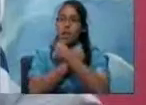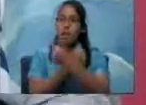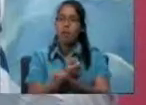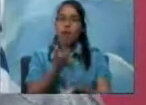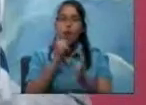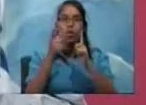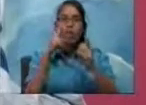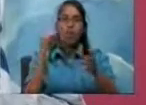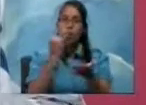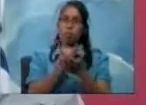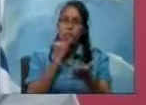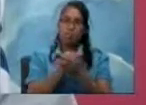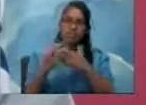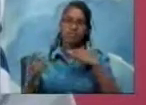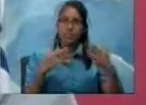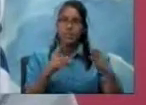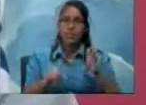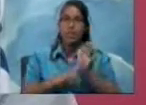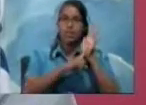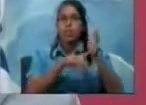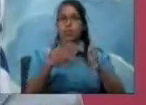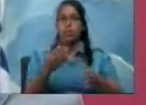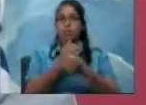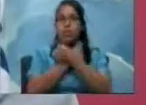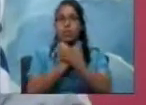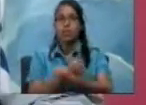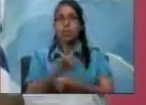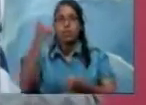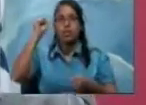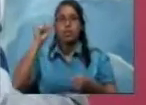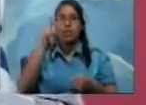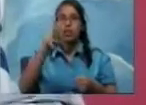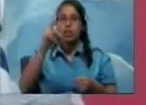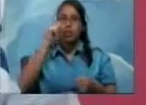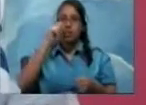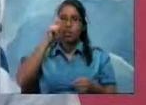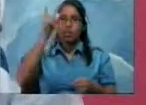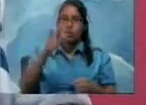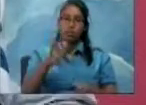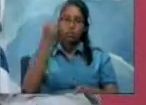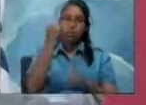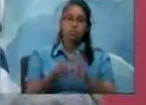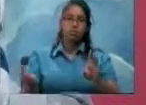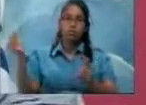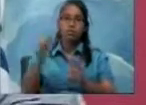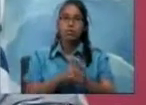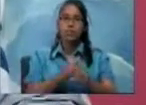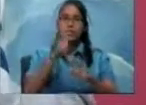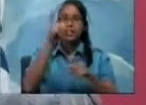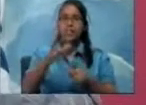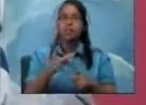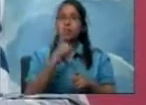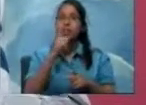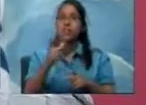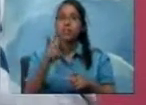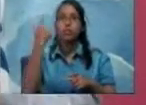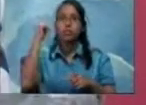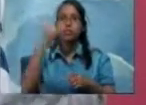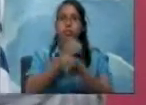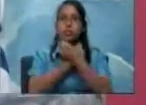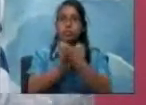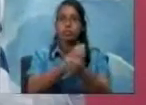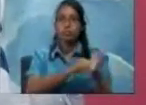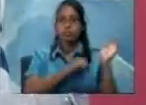pruebas en las luchas demuestra que me ama y recordemos a Pablo y a Silas habían sido golpeados habían sido maltratados pero por amor al Señor